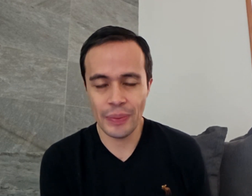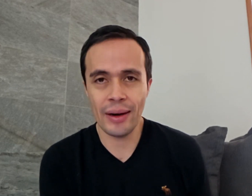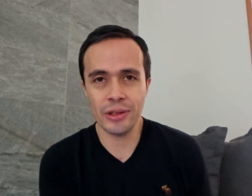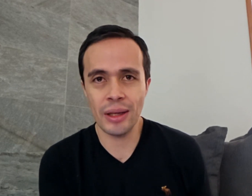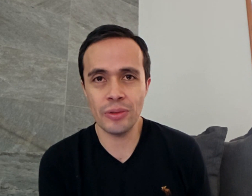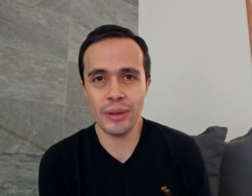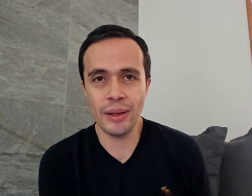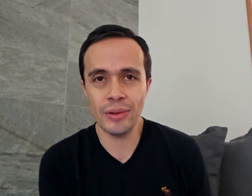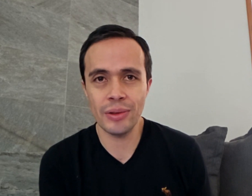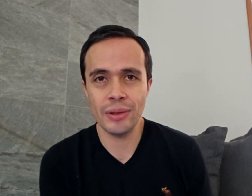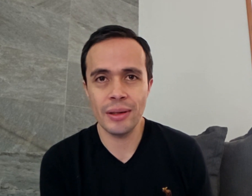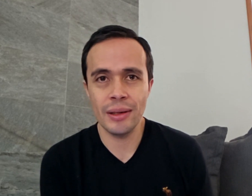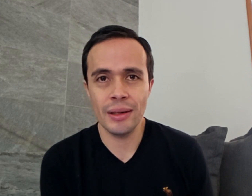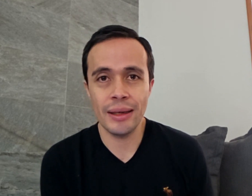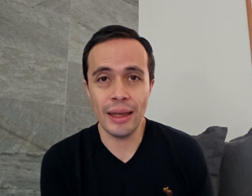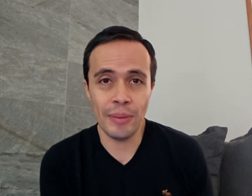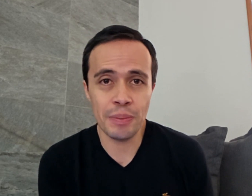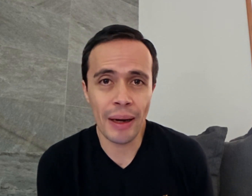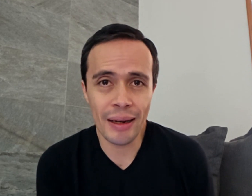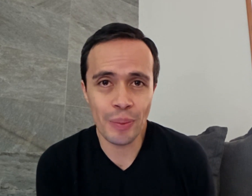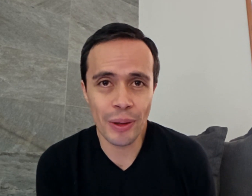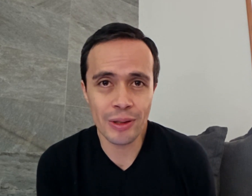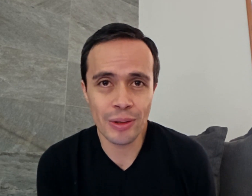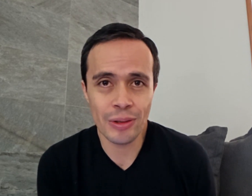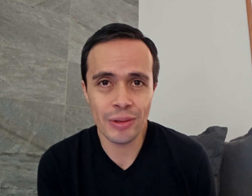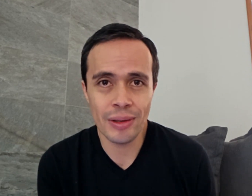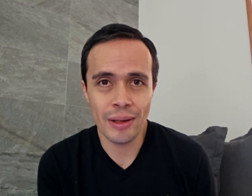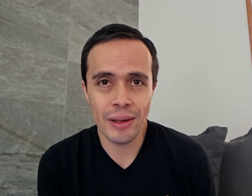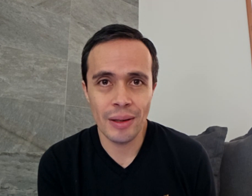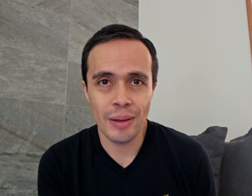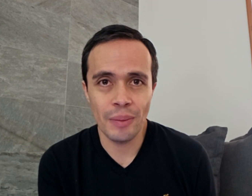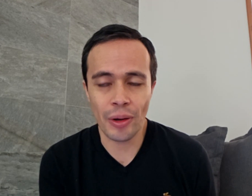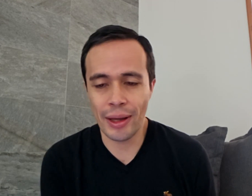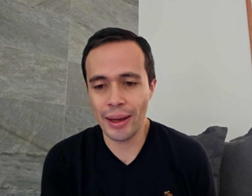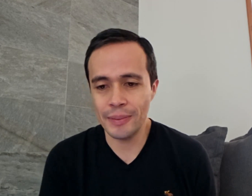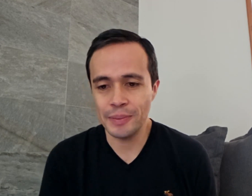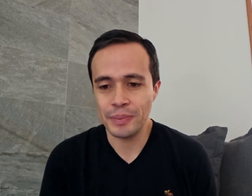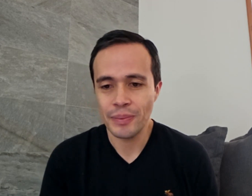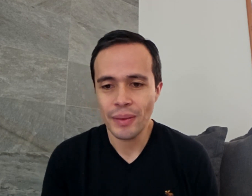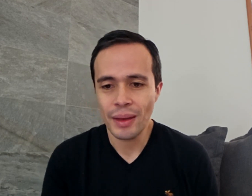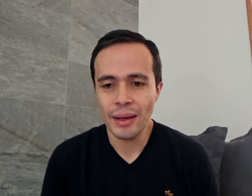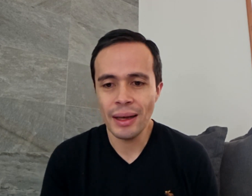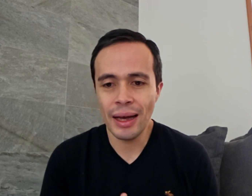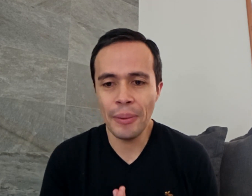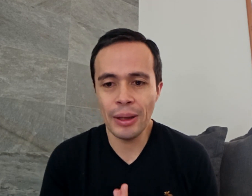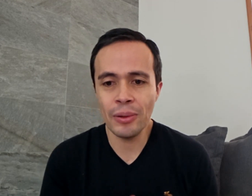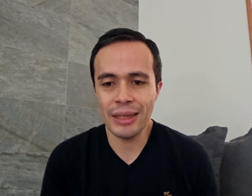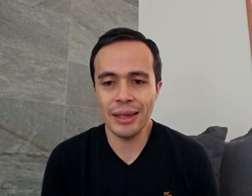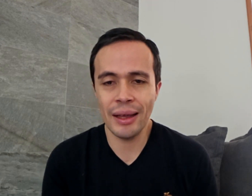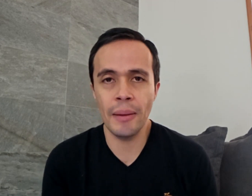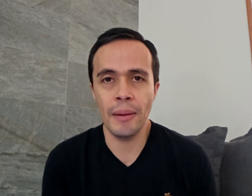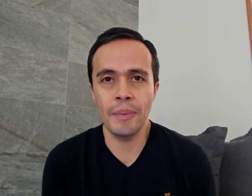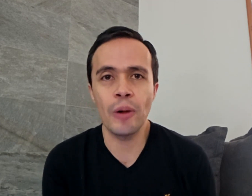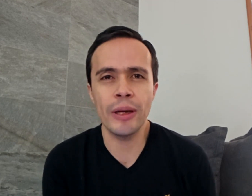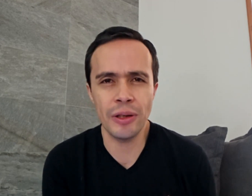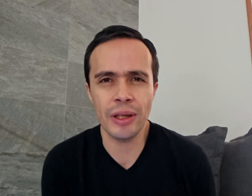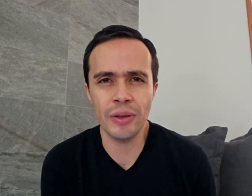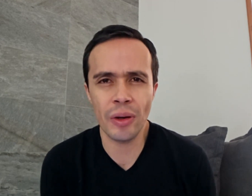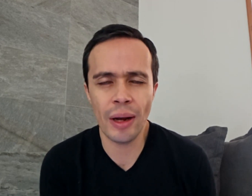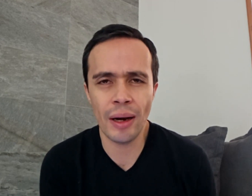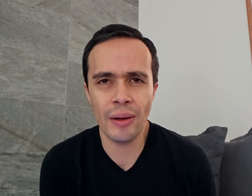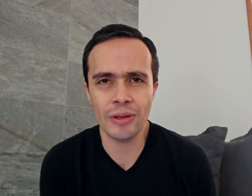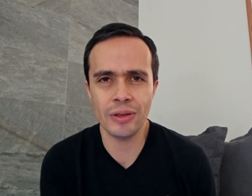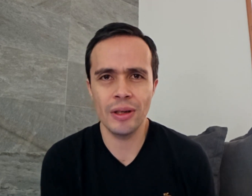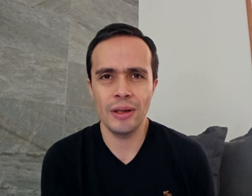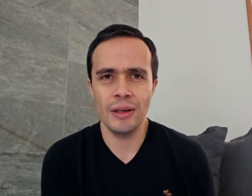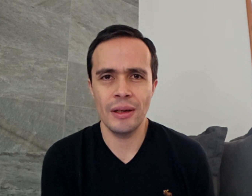economía de los Estados Unidos y además pagar impuestos? Porque ha habido una serie de prejuicios en